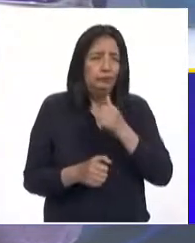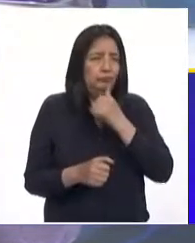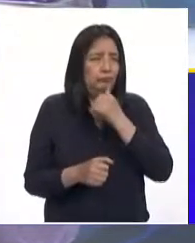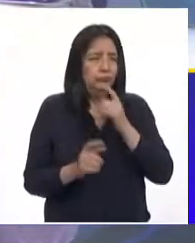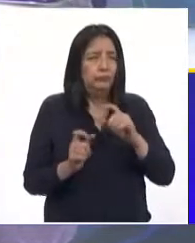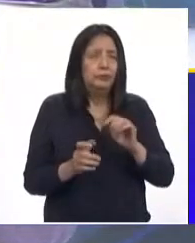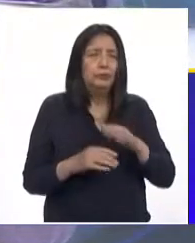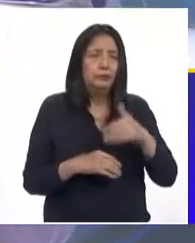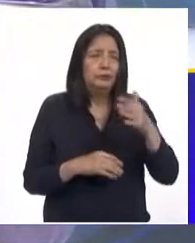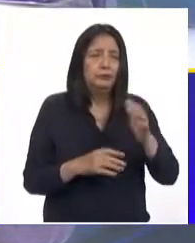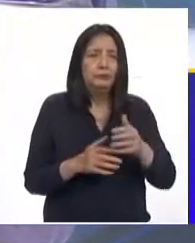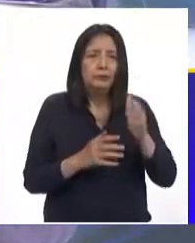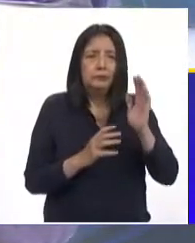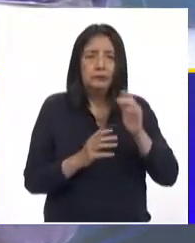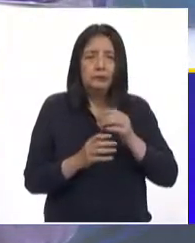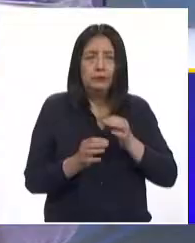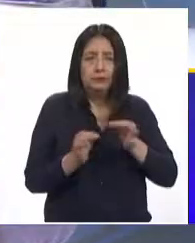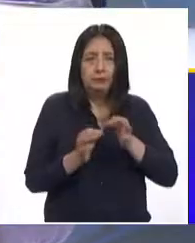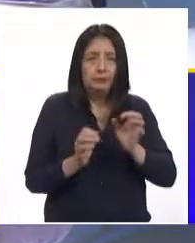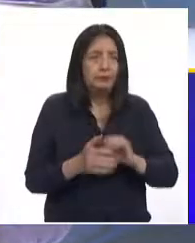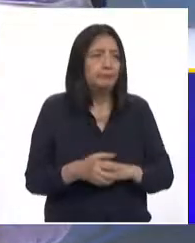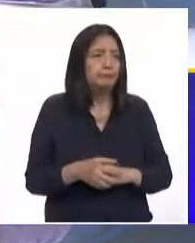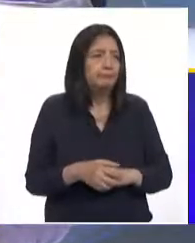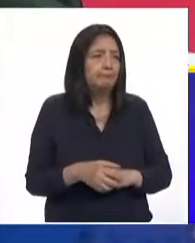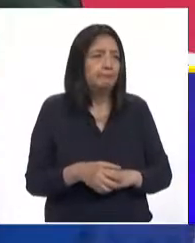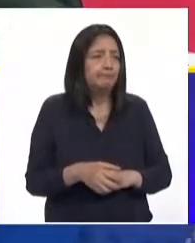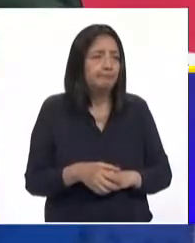entonces después de la conferencia de prensa, Bruno.